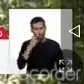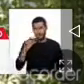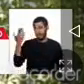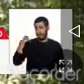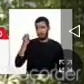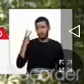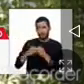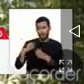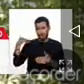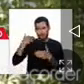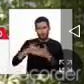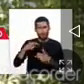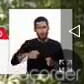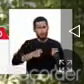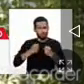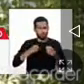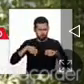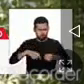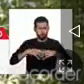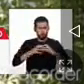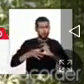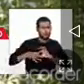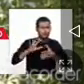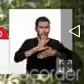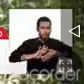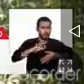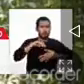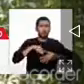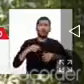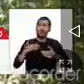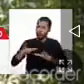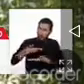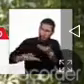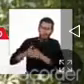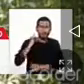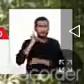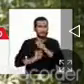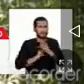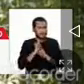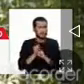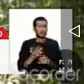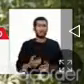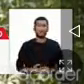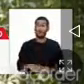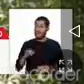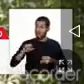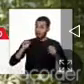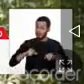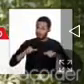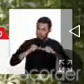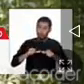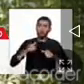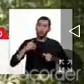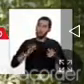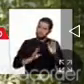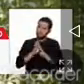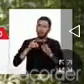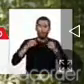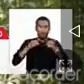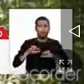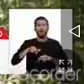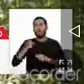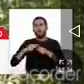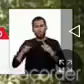años el potencial de la alianza como una plataforma de comercio internacional, que además sigue superando como oportunidad a